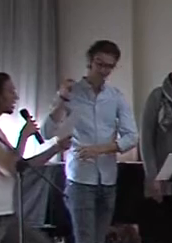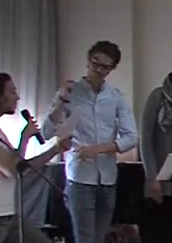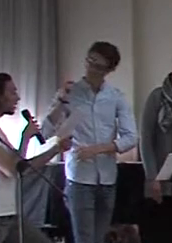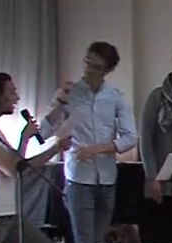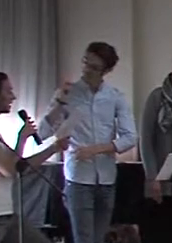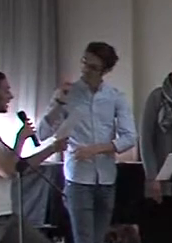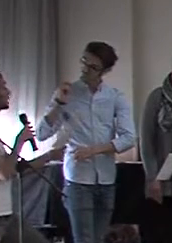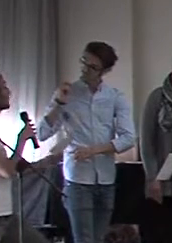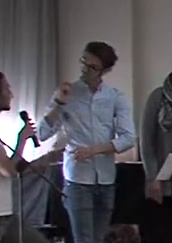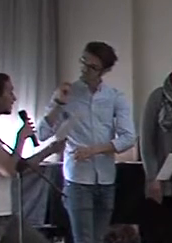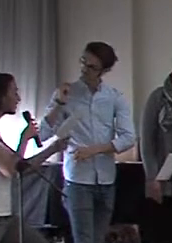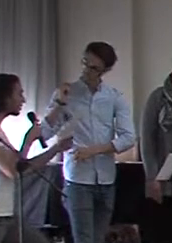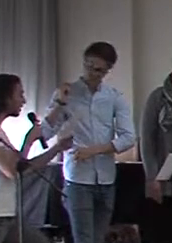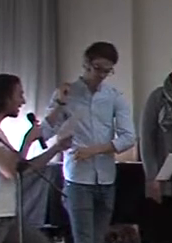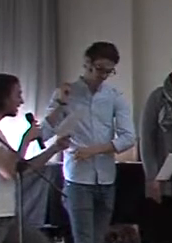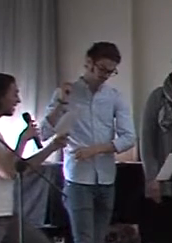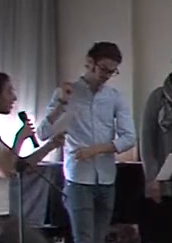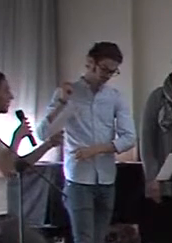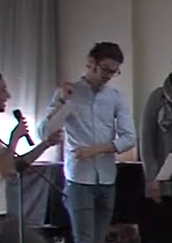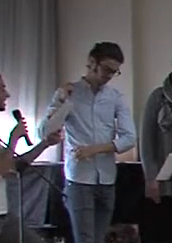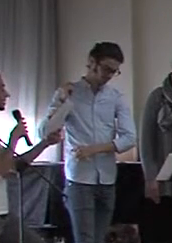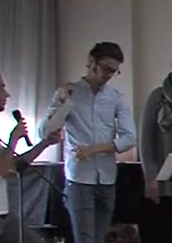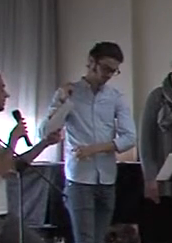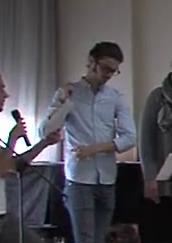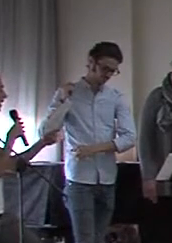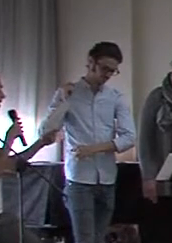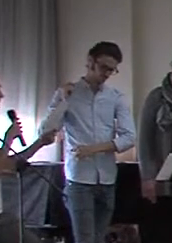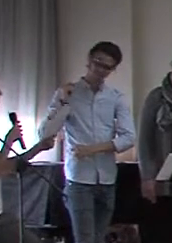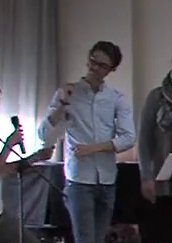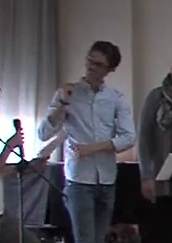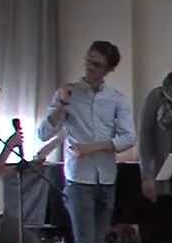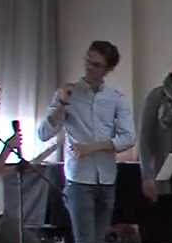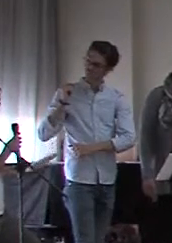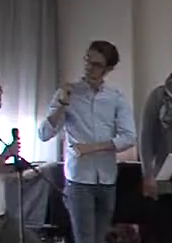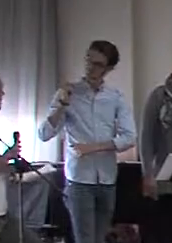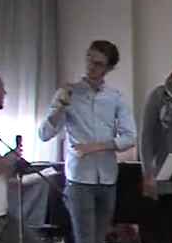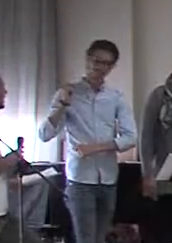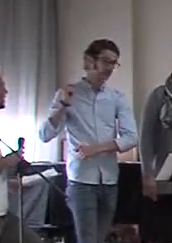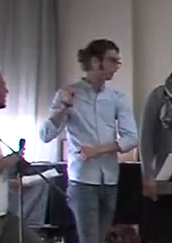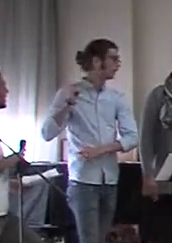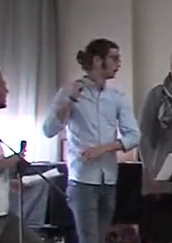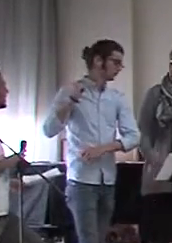Ninguno habrá para mí que no postre, no atropelle, como que este escudo embrace y este caduceo